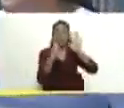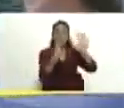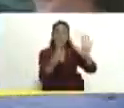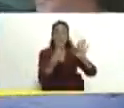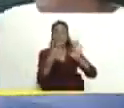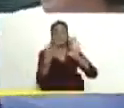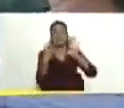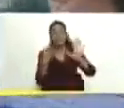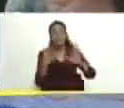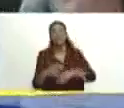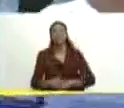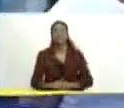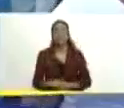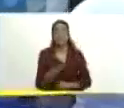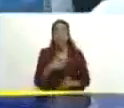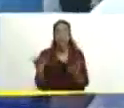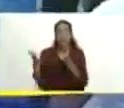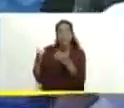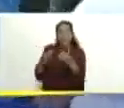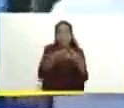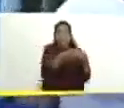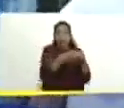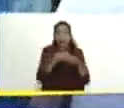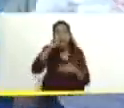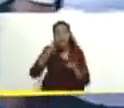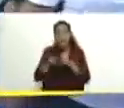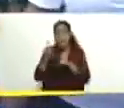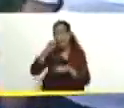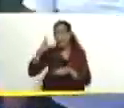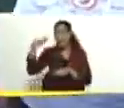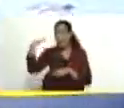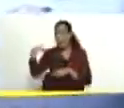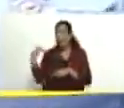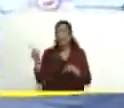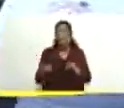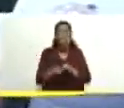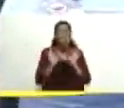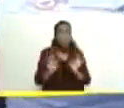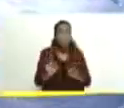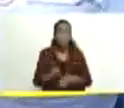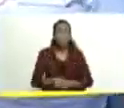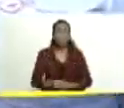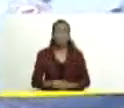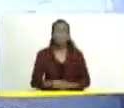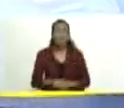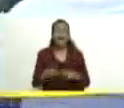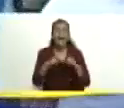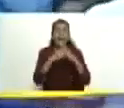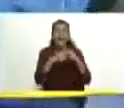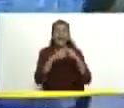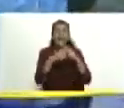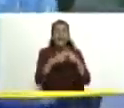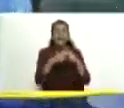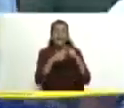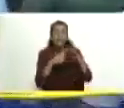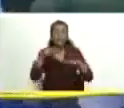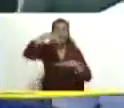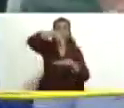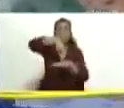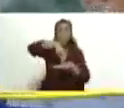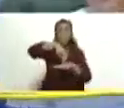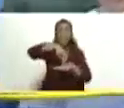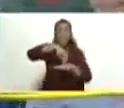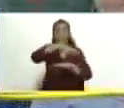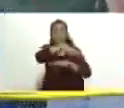gente, mira. Agrupada. Ah. Mira, este allá en el taller se montó ahí